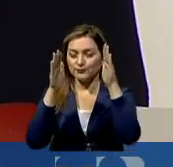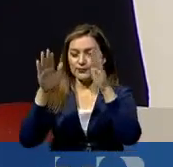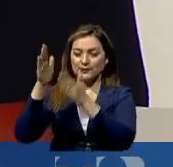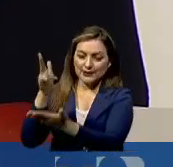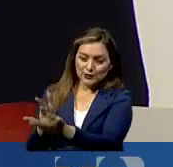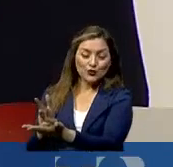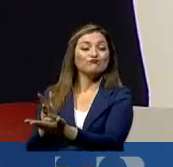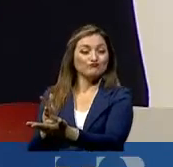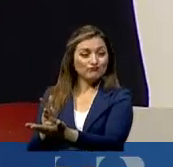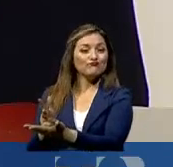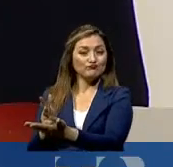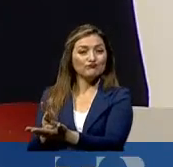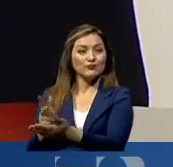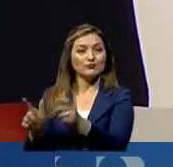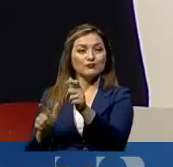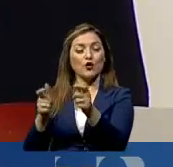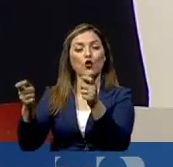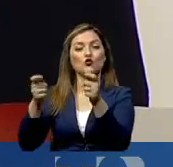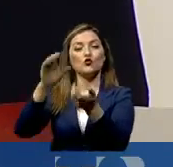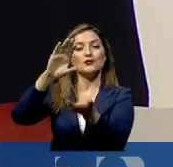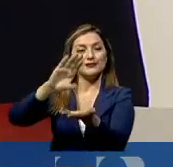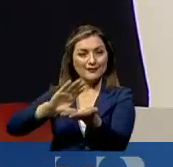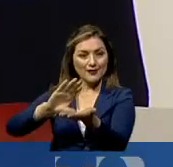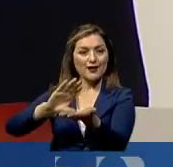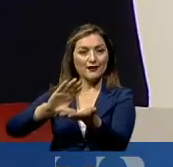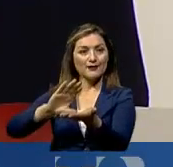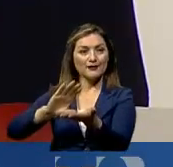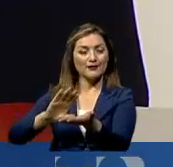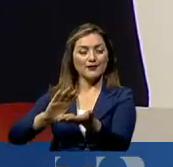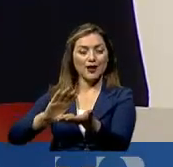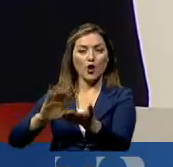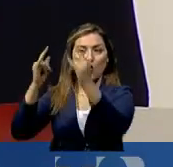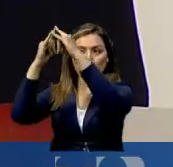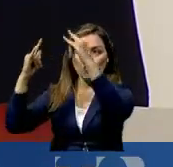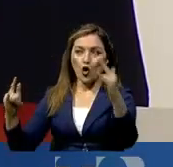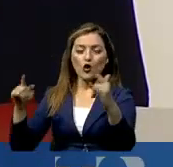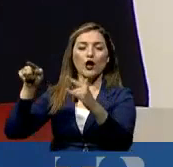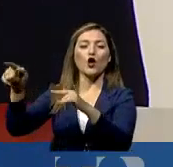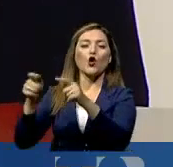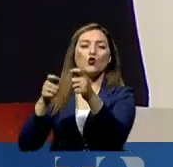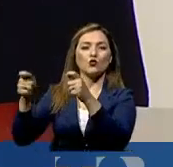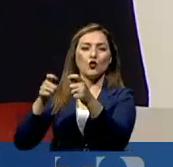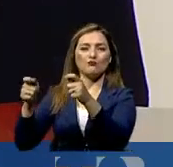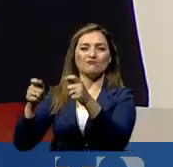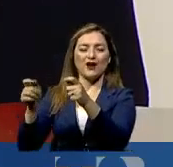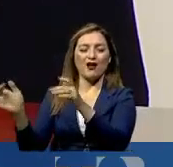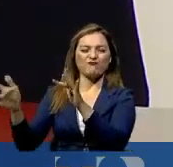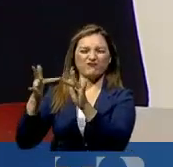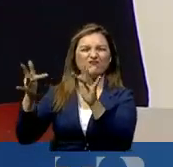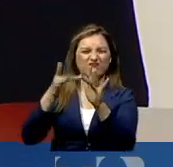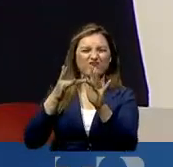y también el personal para el puesto de control central o el puesto de mando la torre de control que nosotros tenemos del metro adicionalmente